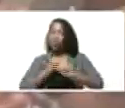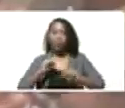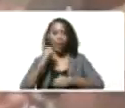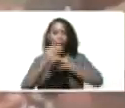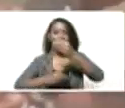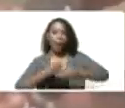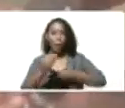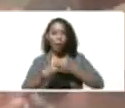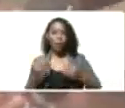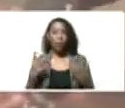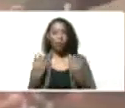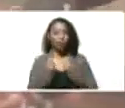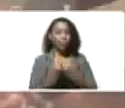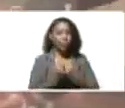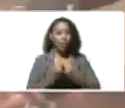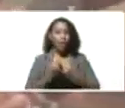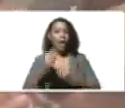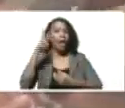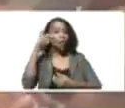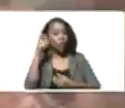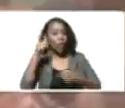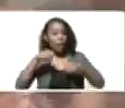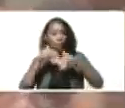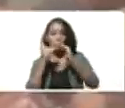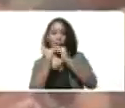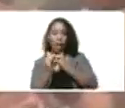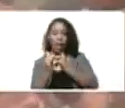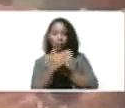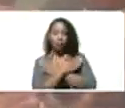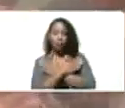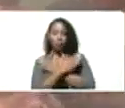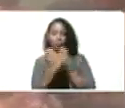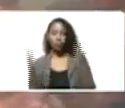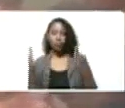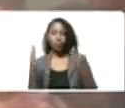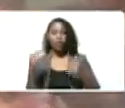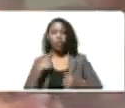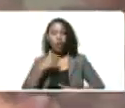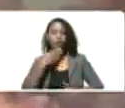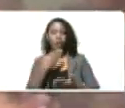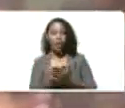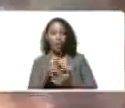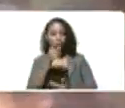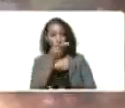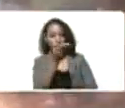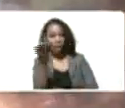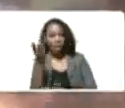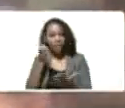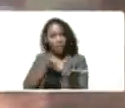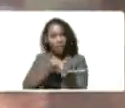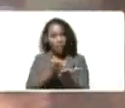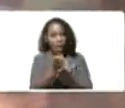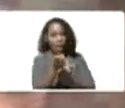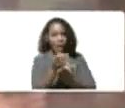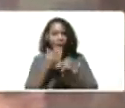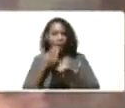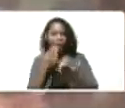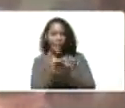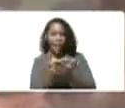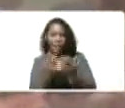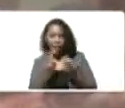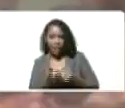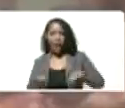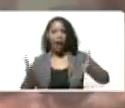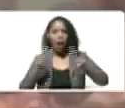logremos. Compañeros, oigan este mensaje solidario, les agradezco su lealtad, les agradezco su valentía,